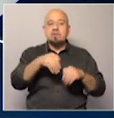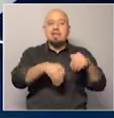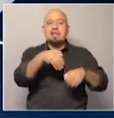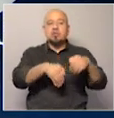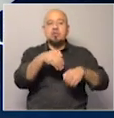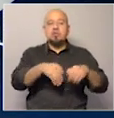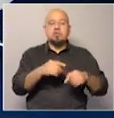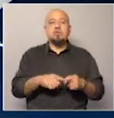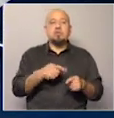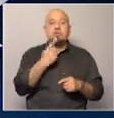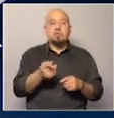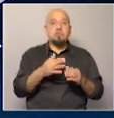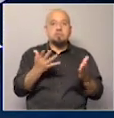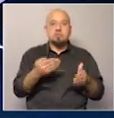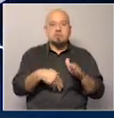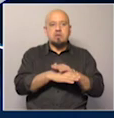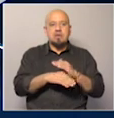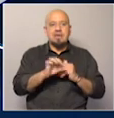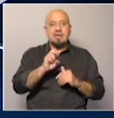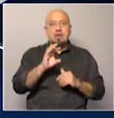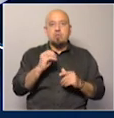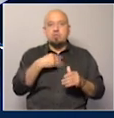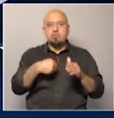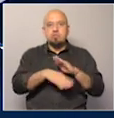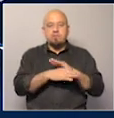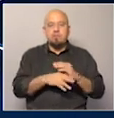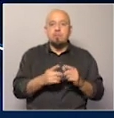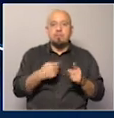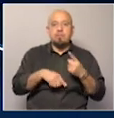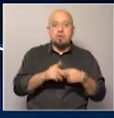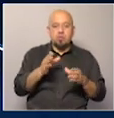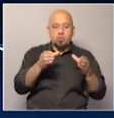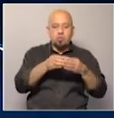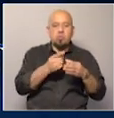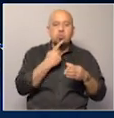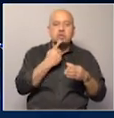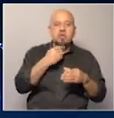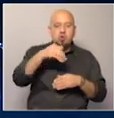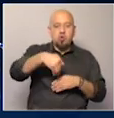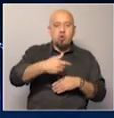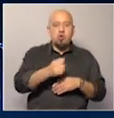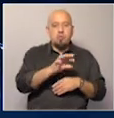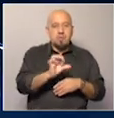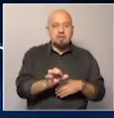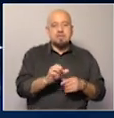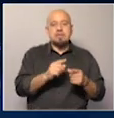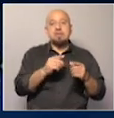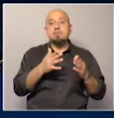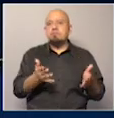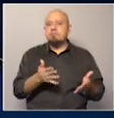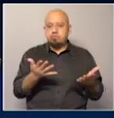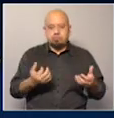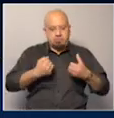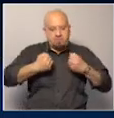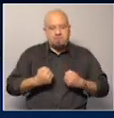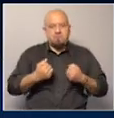decantó en la salida por la puerta chica de evo morales pero que como vemos el más el movimiento al socialismo el partido de evo morales está más